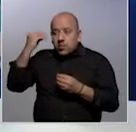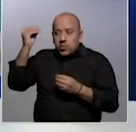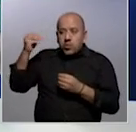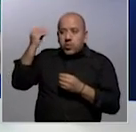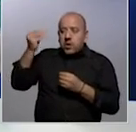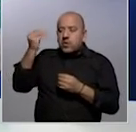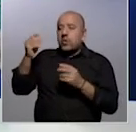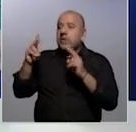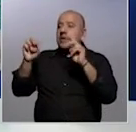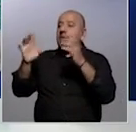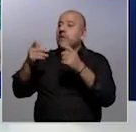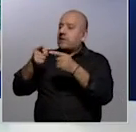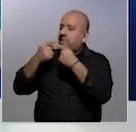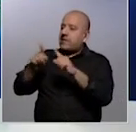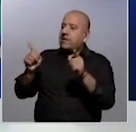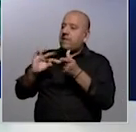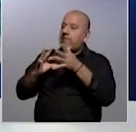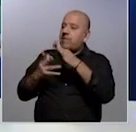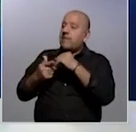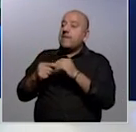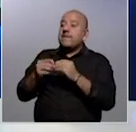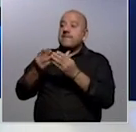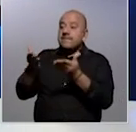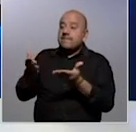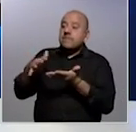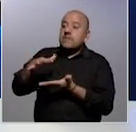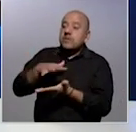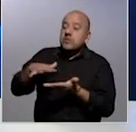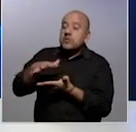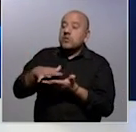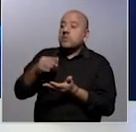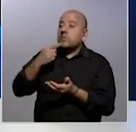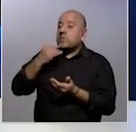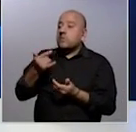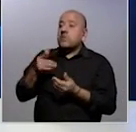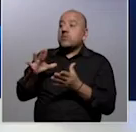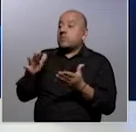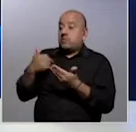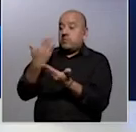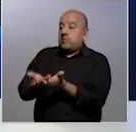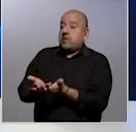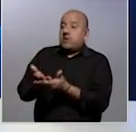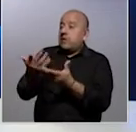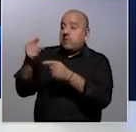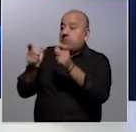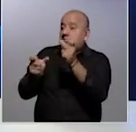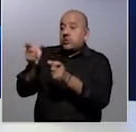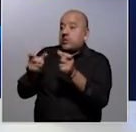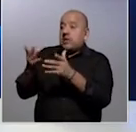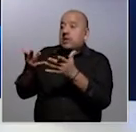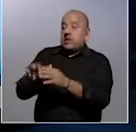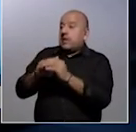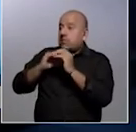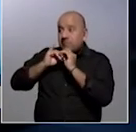entremezclan de distintas formas a través de situaciones concretas que se nos plantean de personas que denuncian